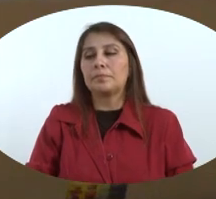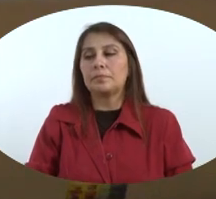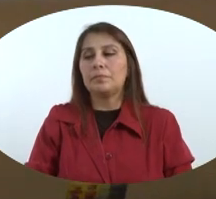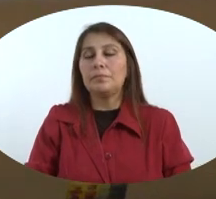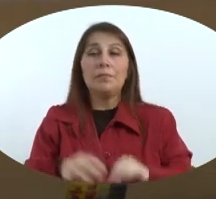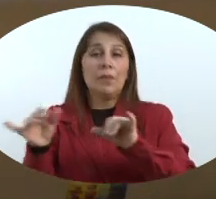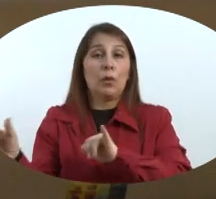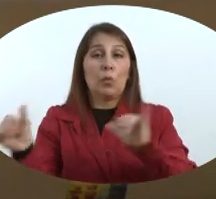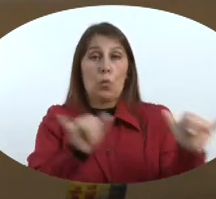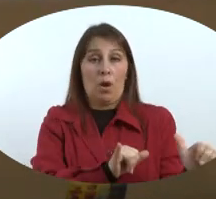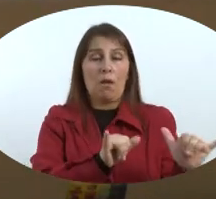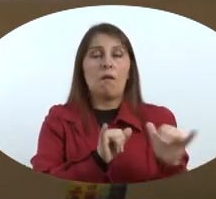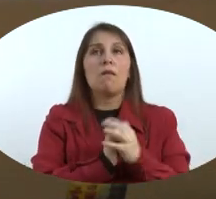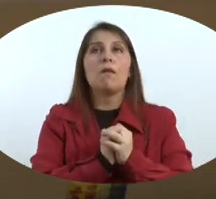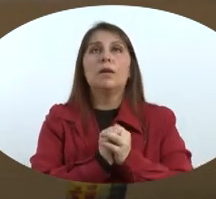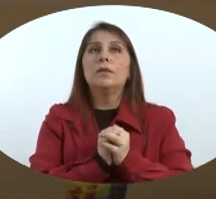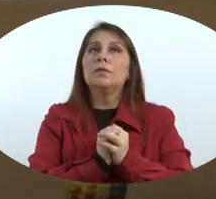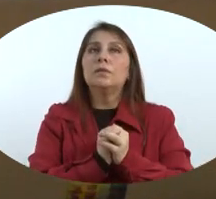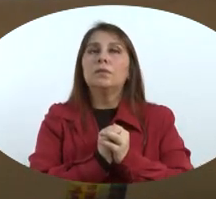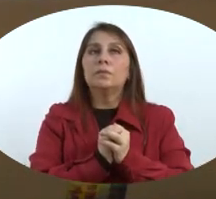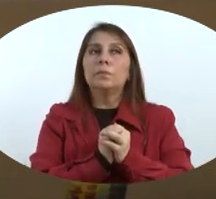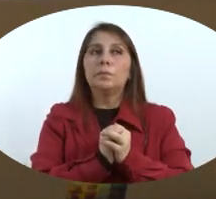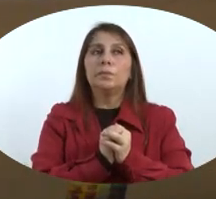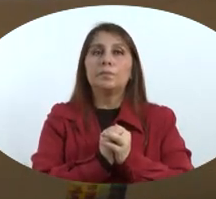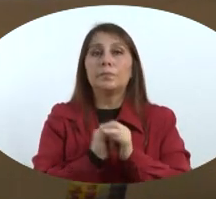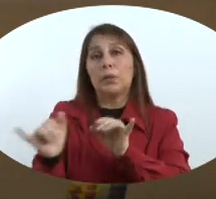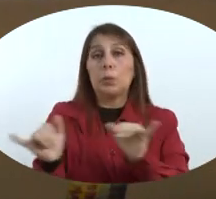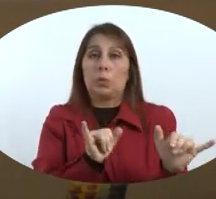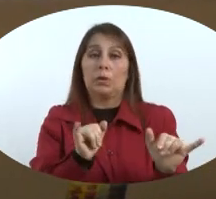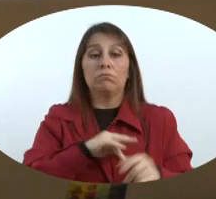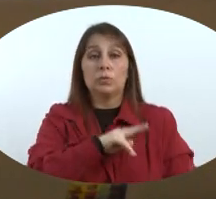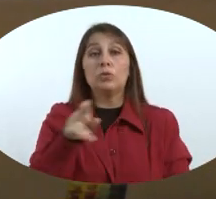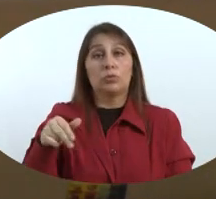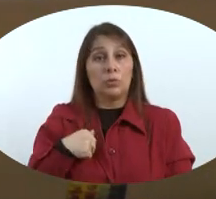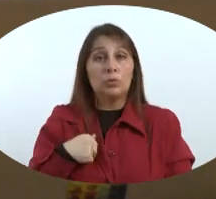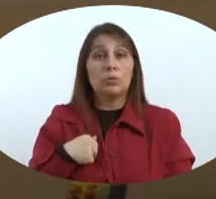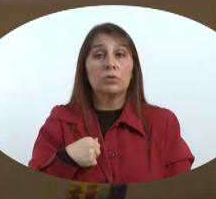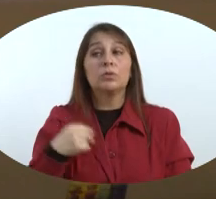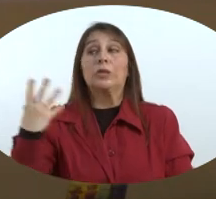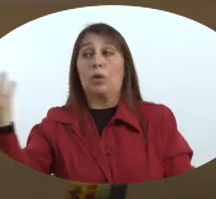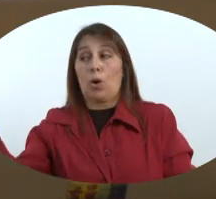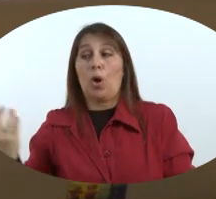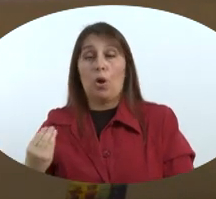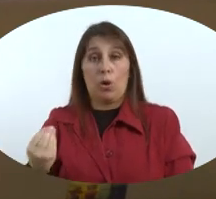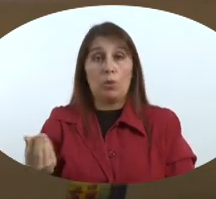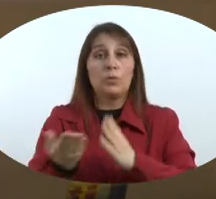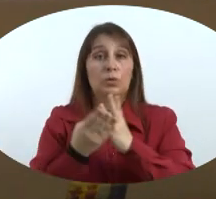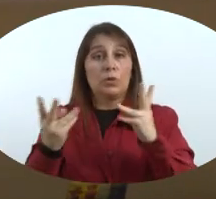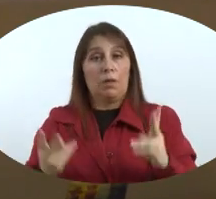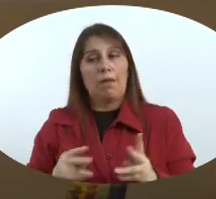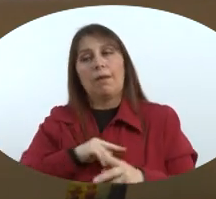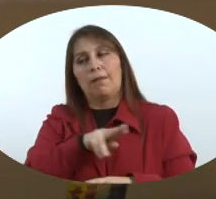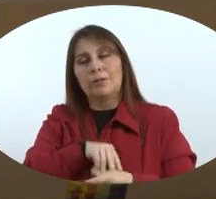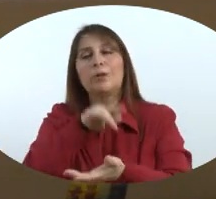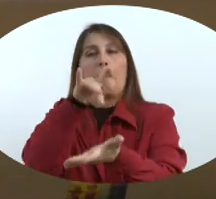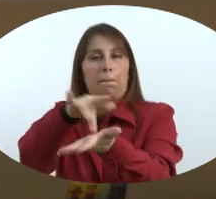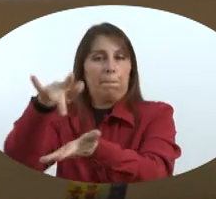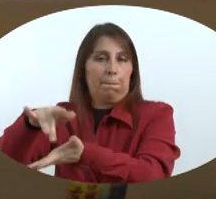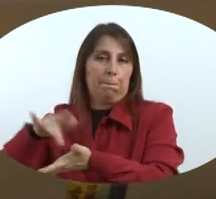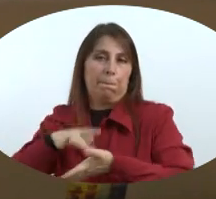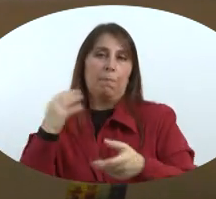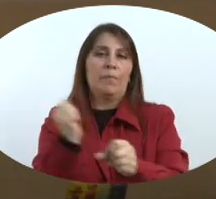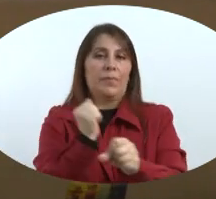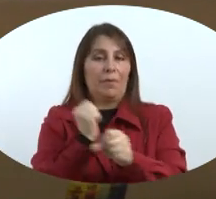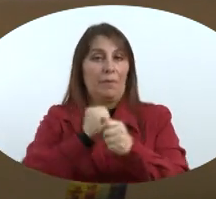así en ese mismo sentido nosotros desde las organizaciones estudiantiles en las cuales hemos venido desarrollando